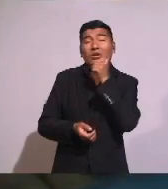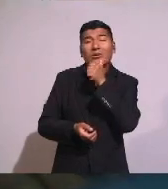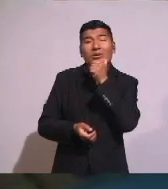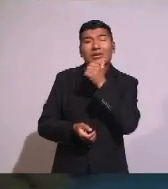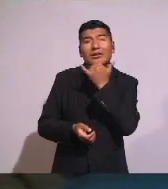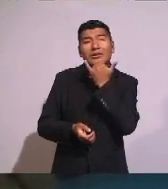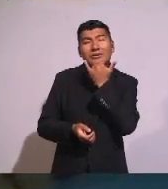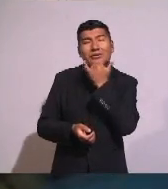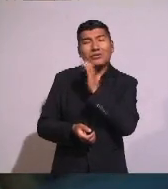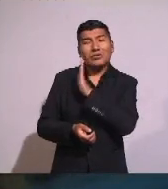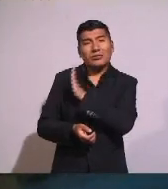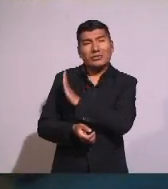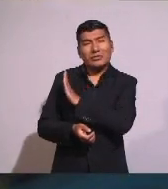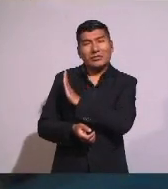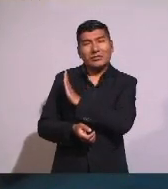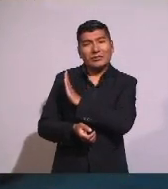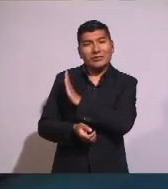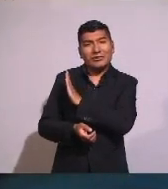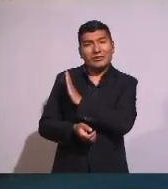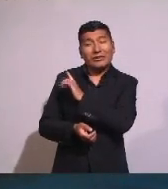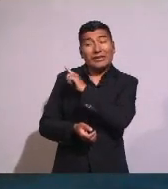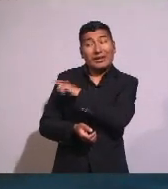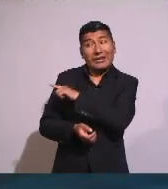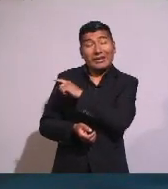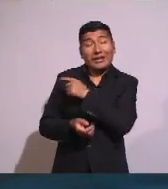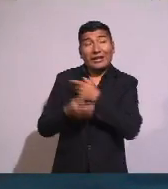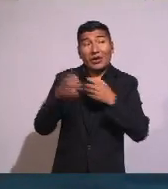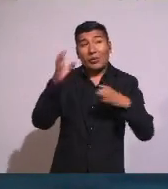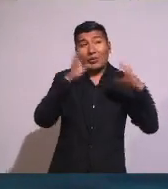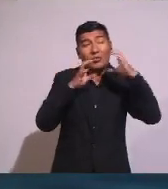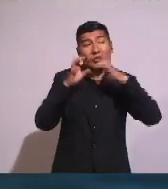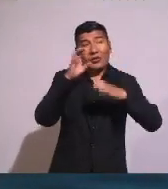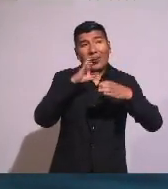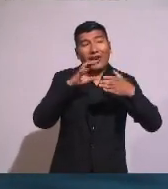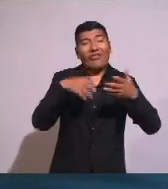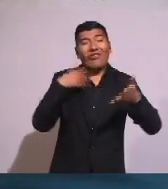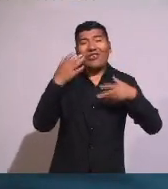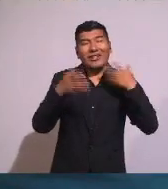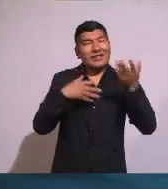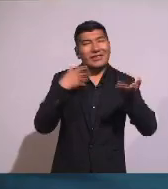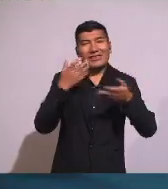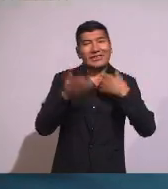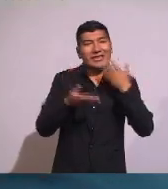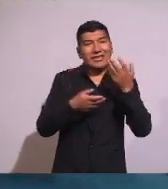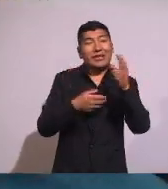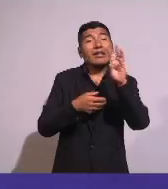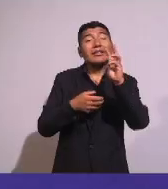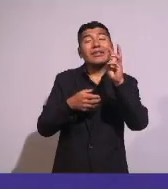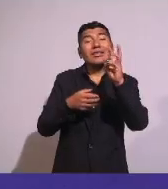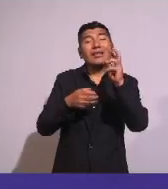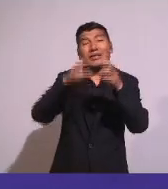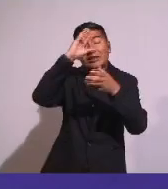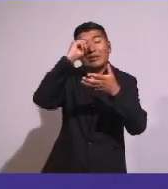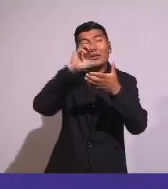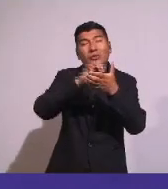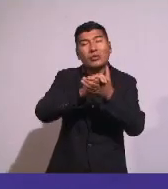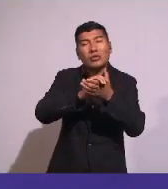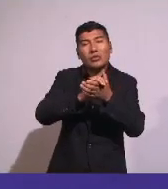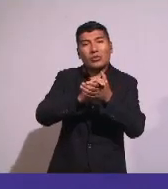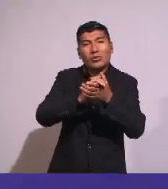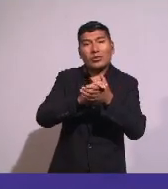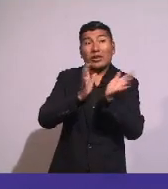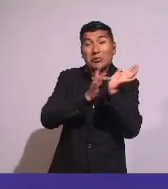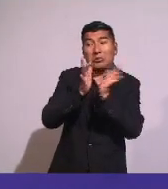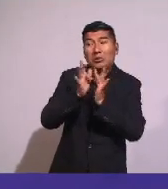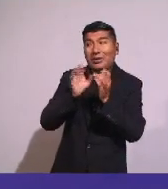equivocada que había buscado la felicidad en el placer seis maridos has tenido le dijo